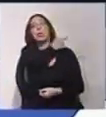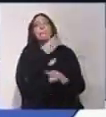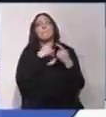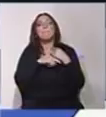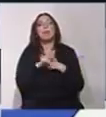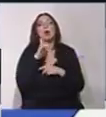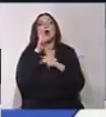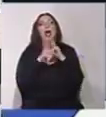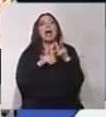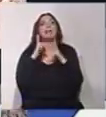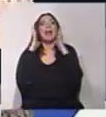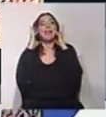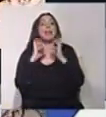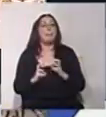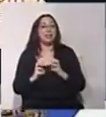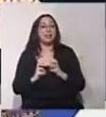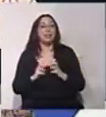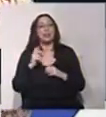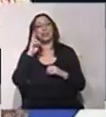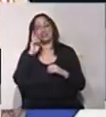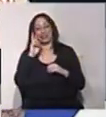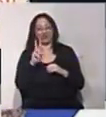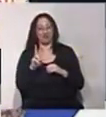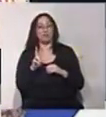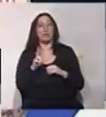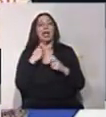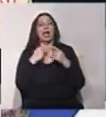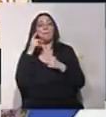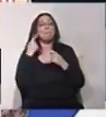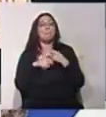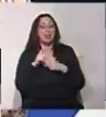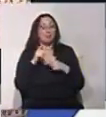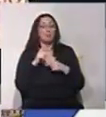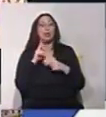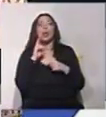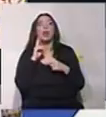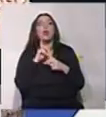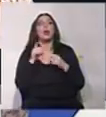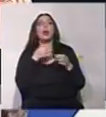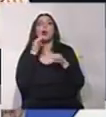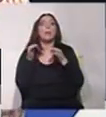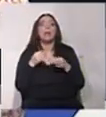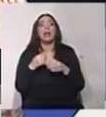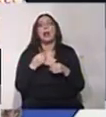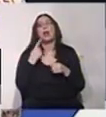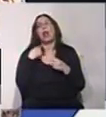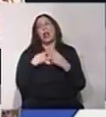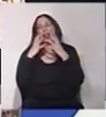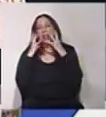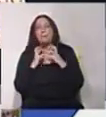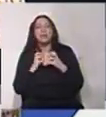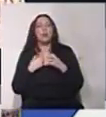son de depresión, diagnosticables, sí, digamos. Se ven, se visibilizan. Exacto. Pero cuando uno no anda comentando, anduve con una depresión